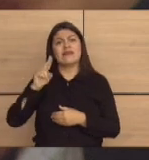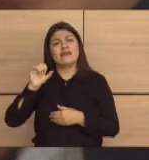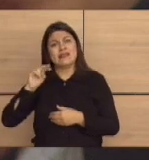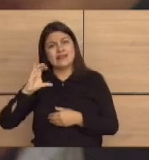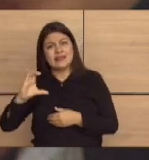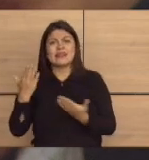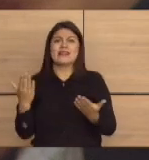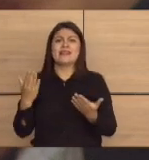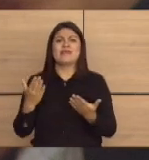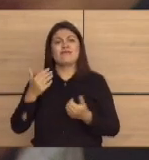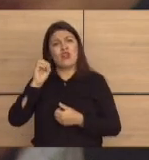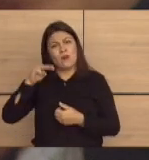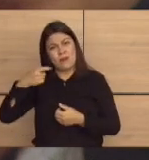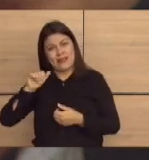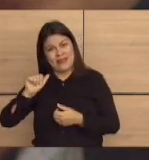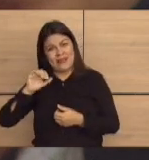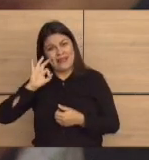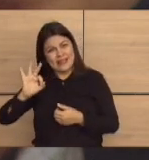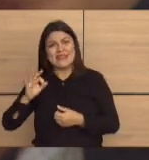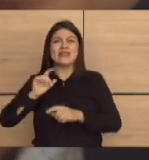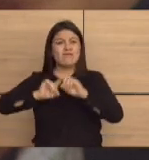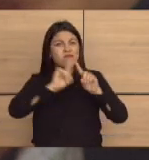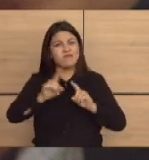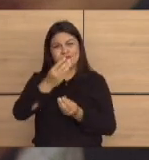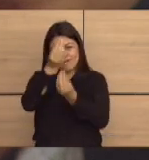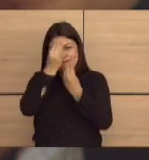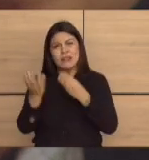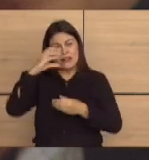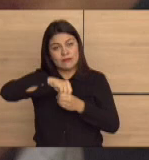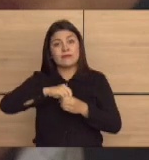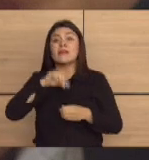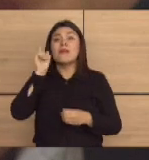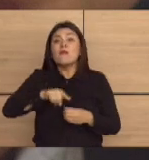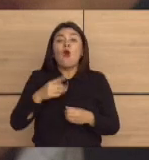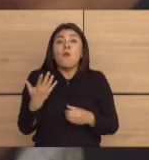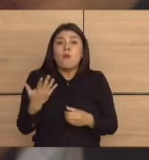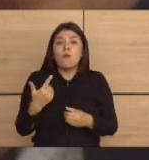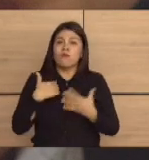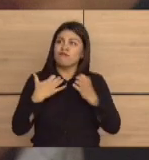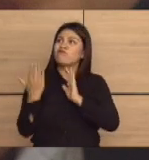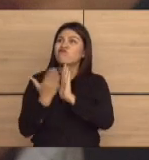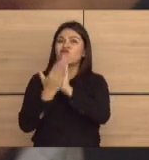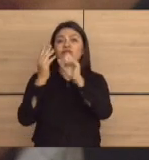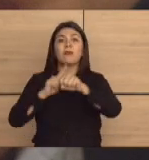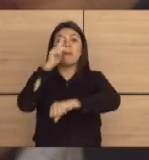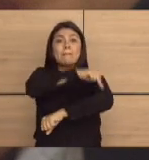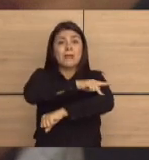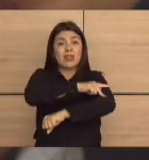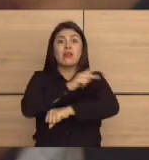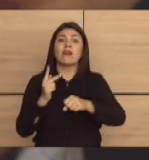omega 3. Con dificultad llegan a una educación preescolar de